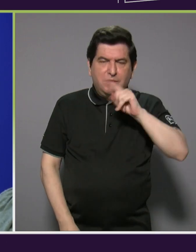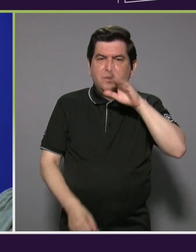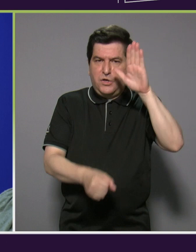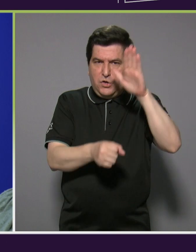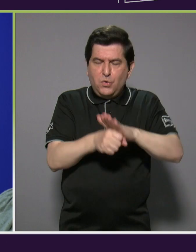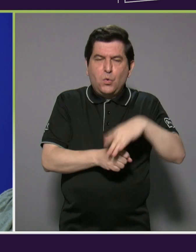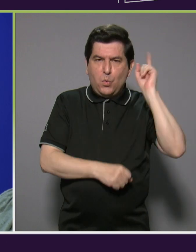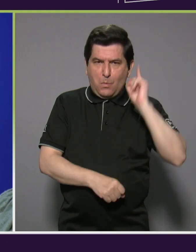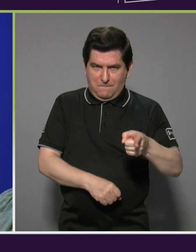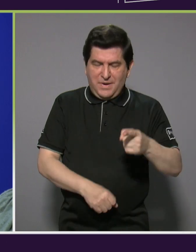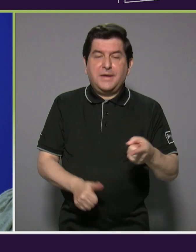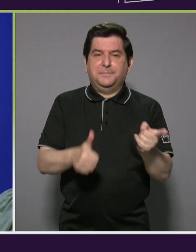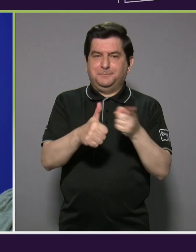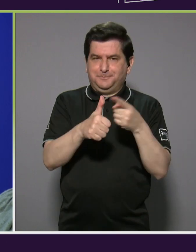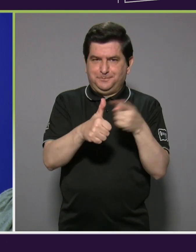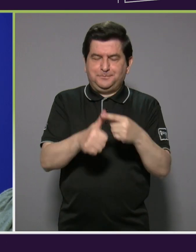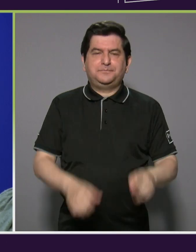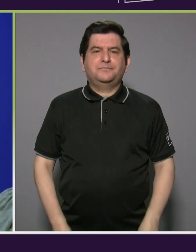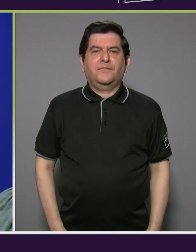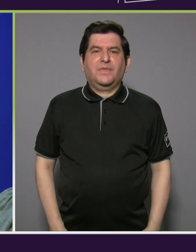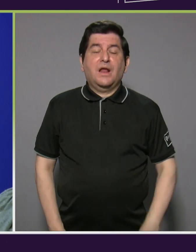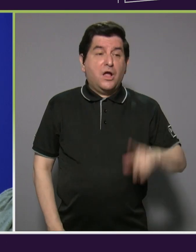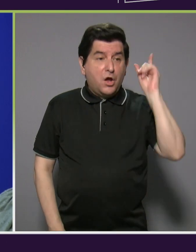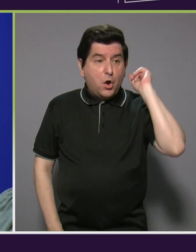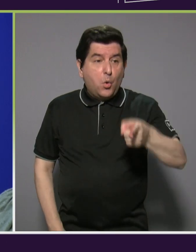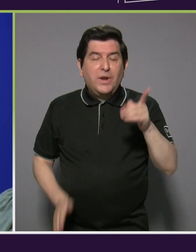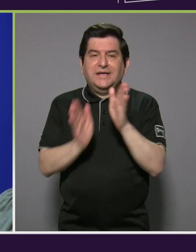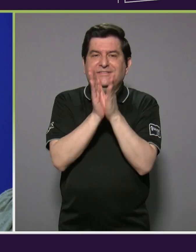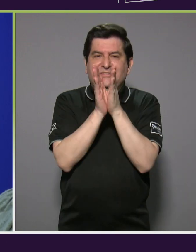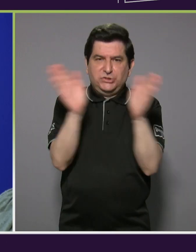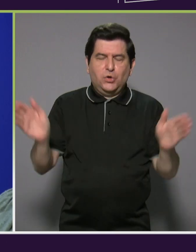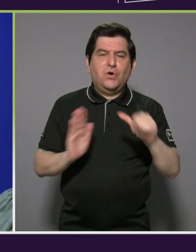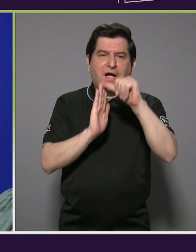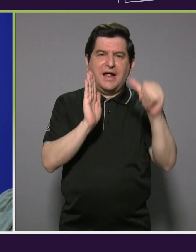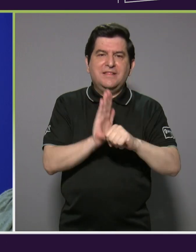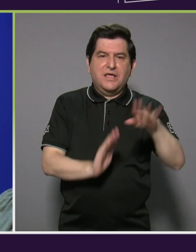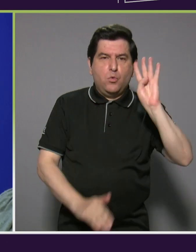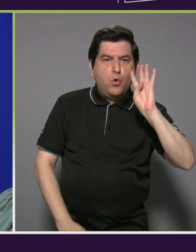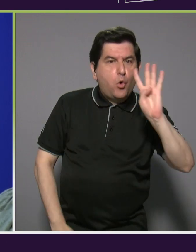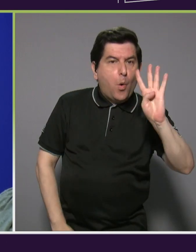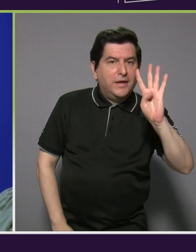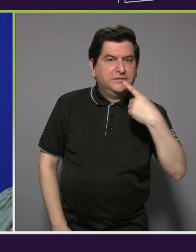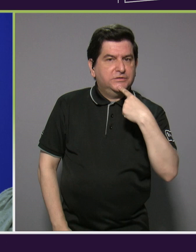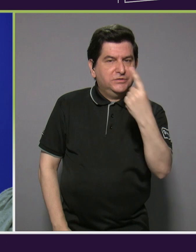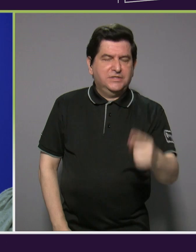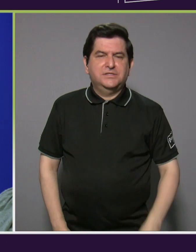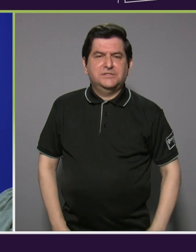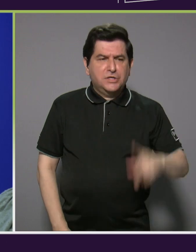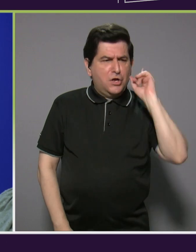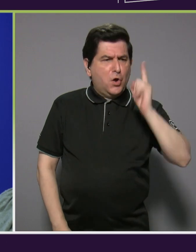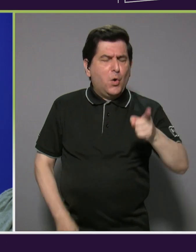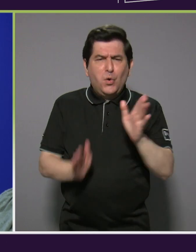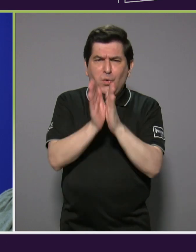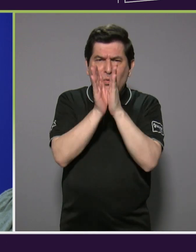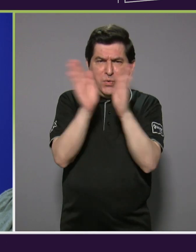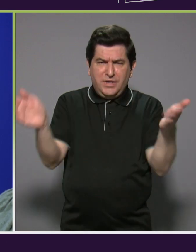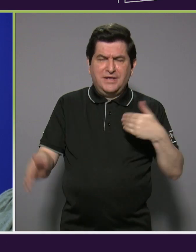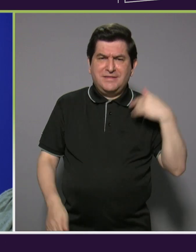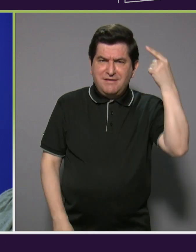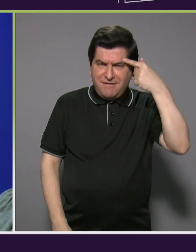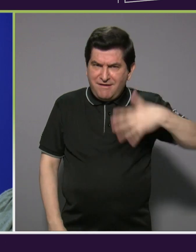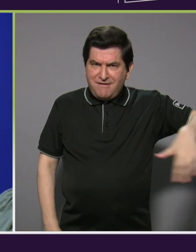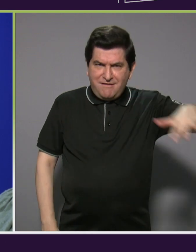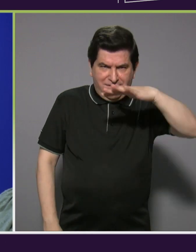estas obligaciones. El primero son las obligaciones generales. El artículo 4 nos habla de obligaciones generales que tiene el